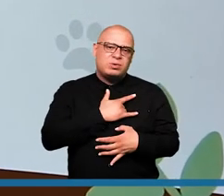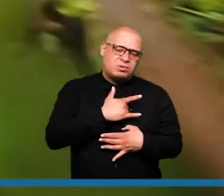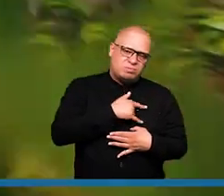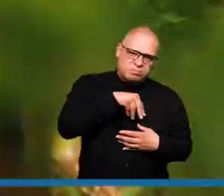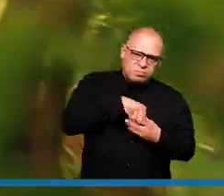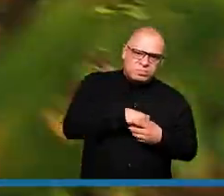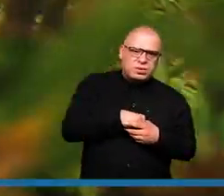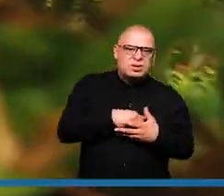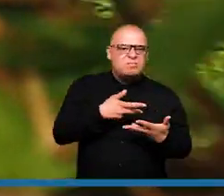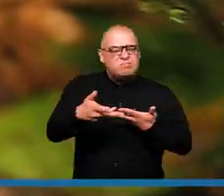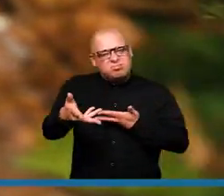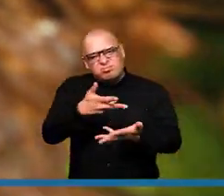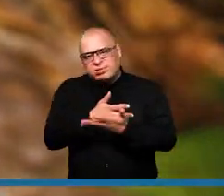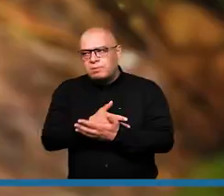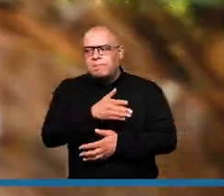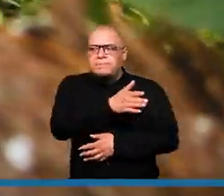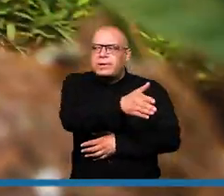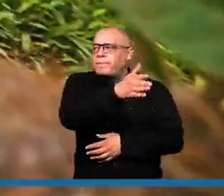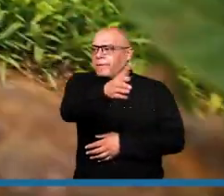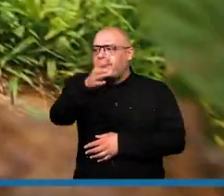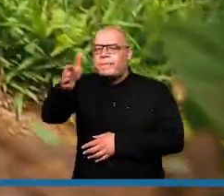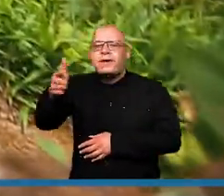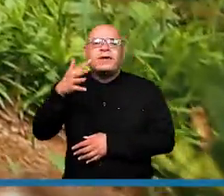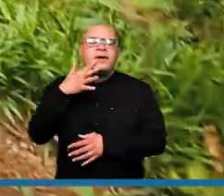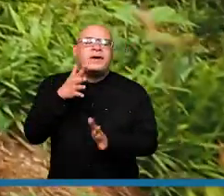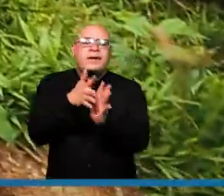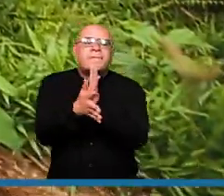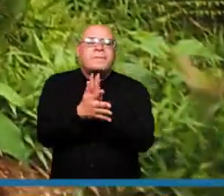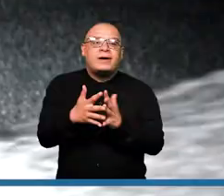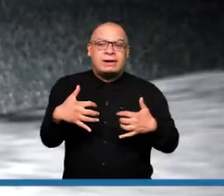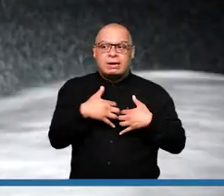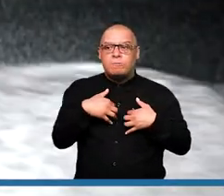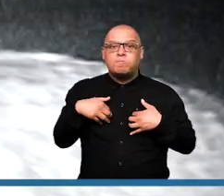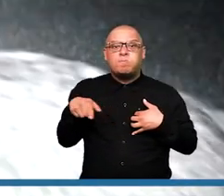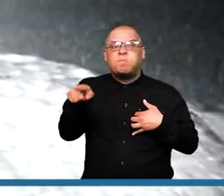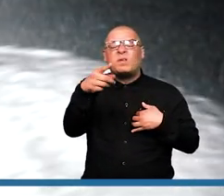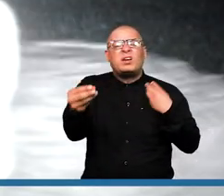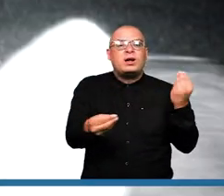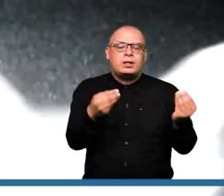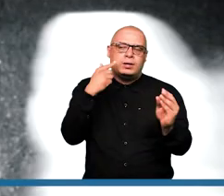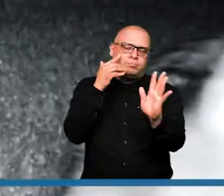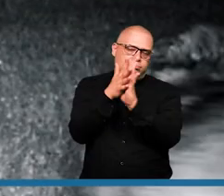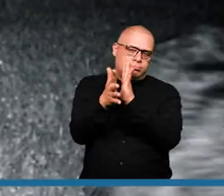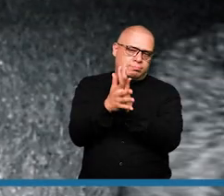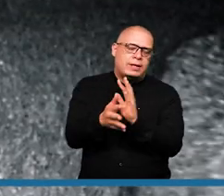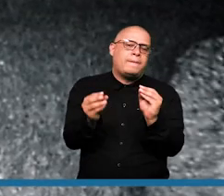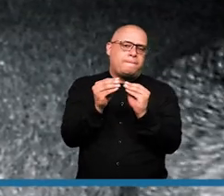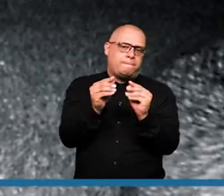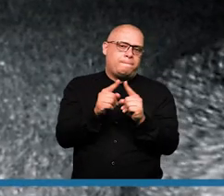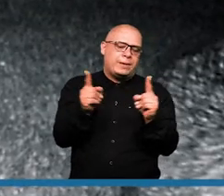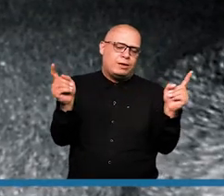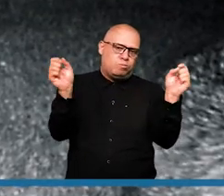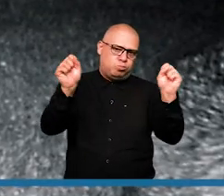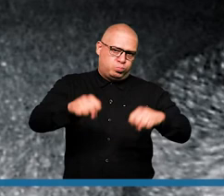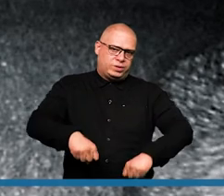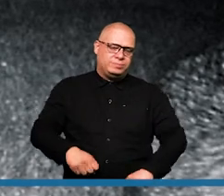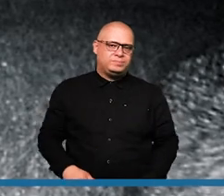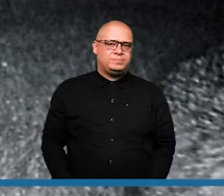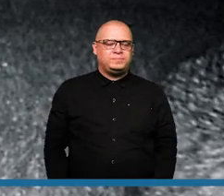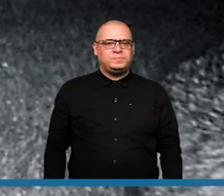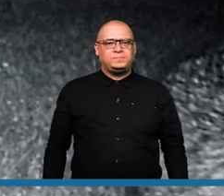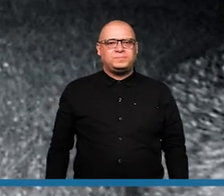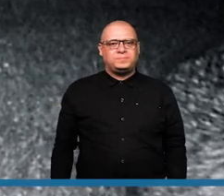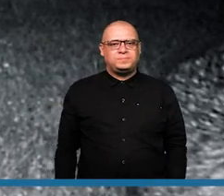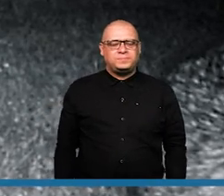que vamos a las mismas comunidades a explicarles, bueno, qué es lo que está pasando con la fauna y qué podemos hacer. Área Metropolitana del Valle de